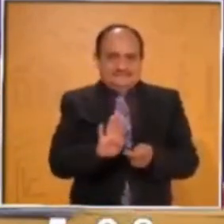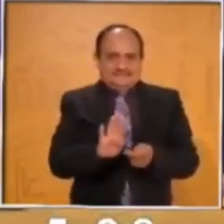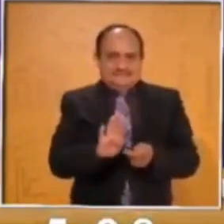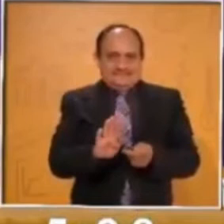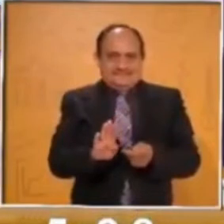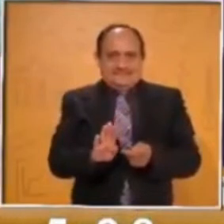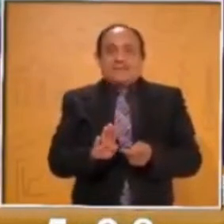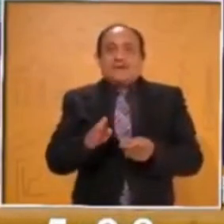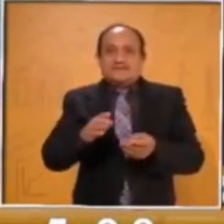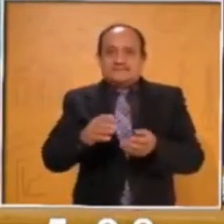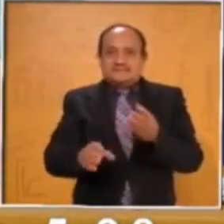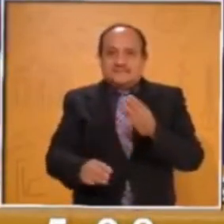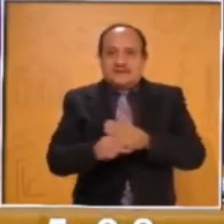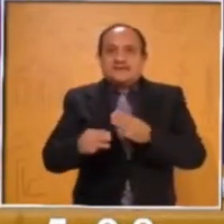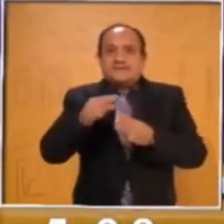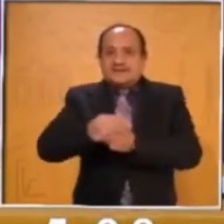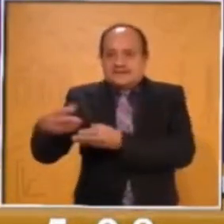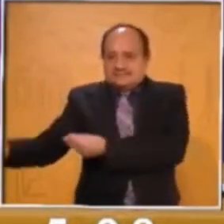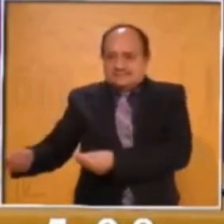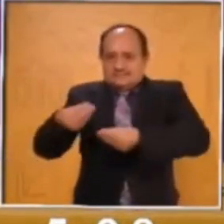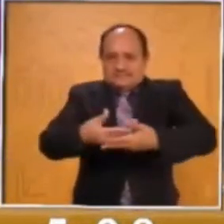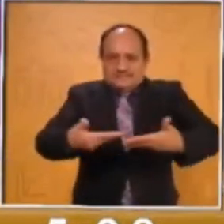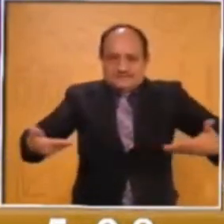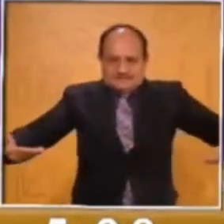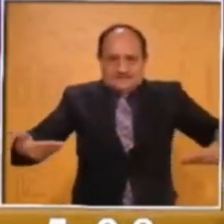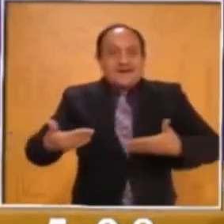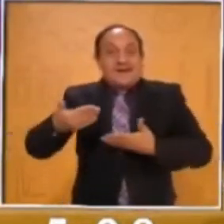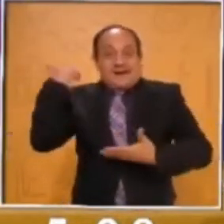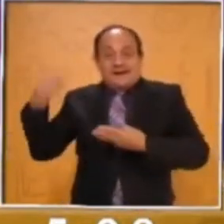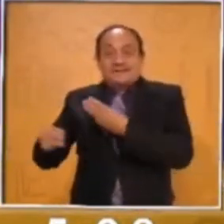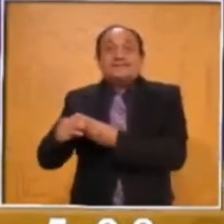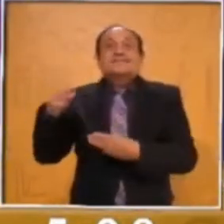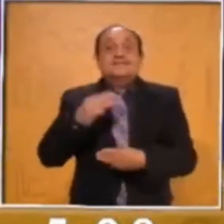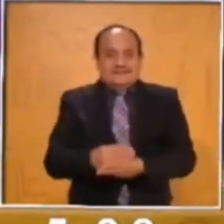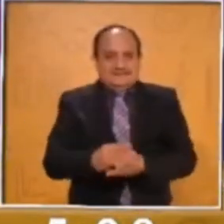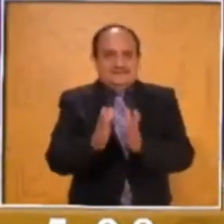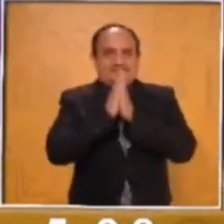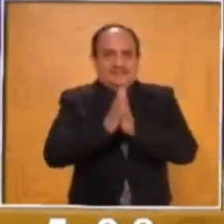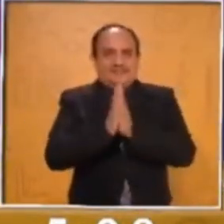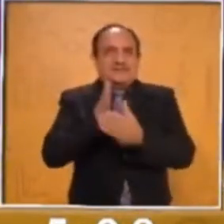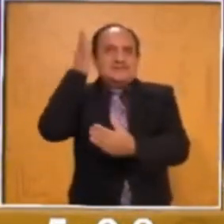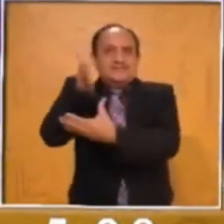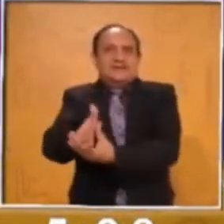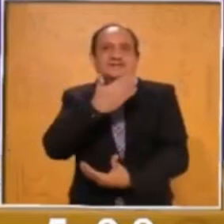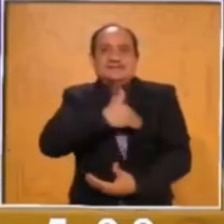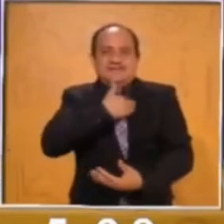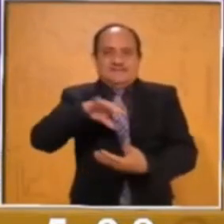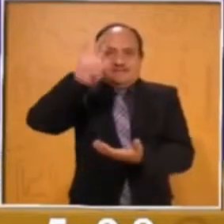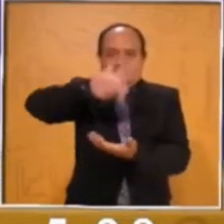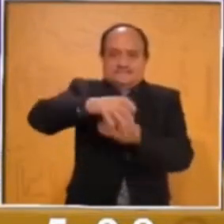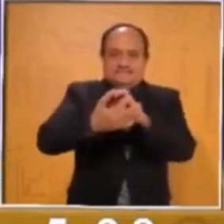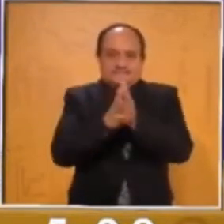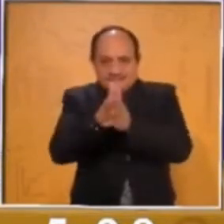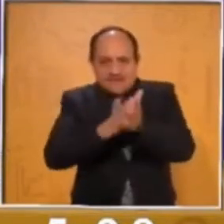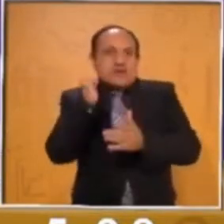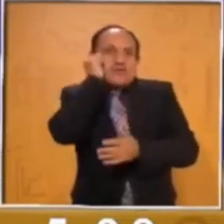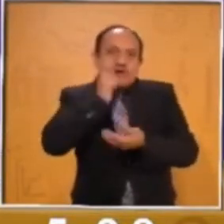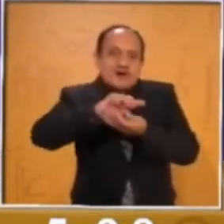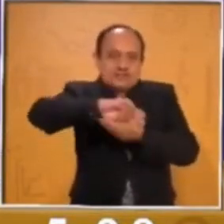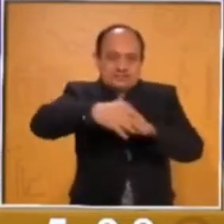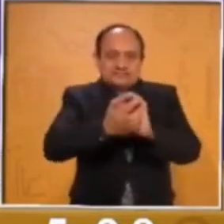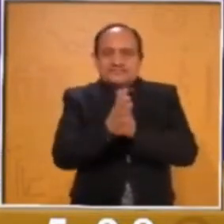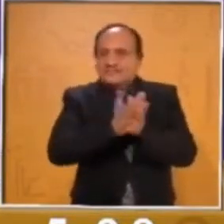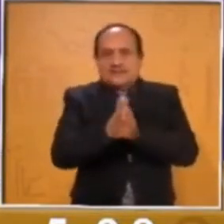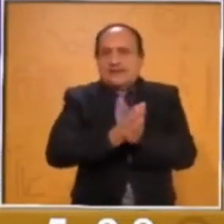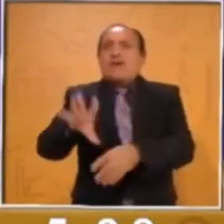su material? ¿Sí? Pero antes de ir por su material, vayan al baño, lávense las manos muy bien. Ahora sí, les doy